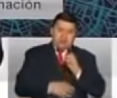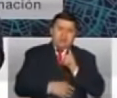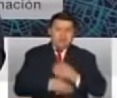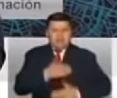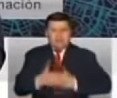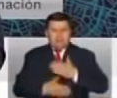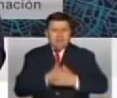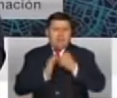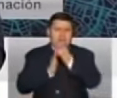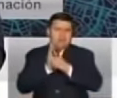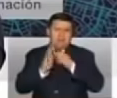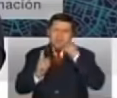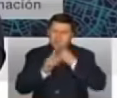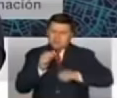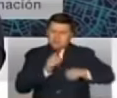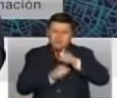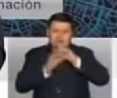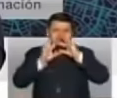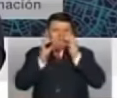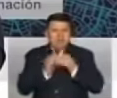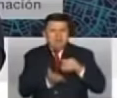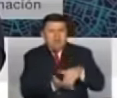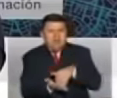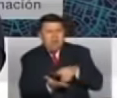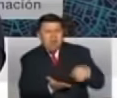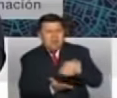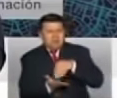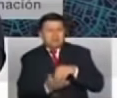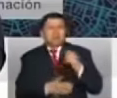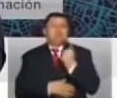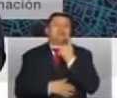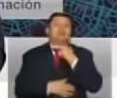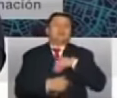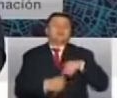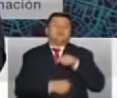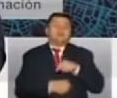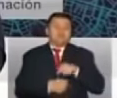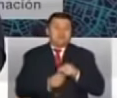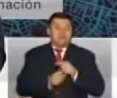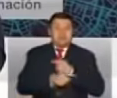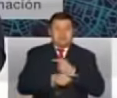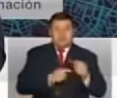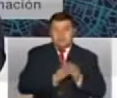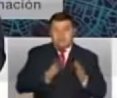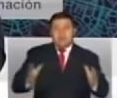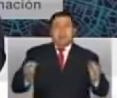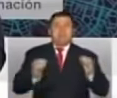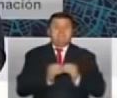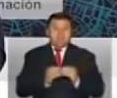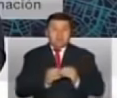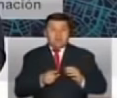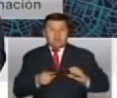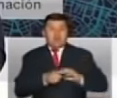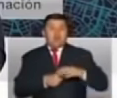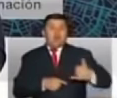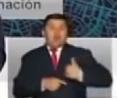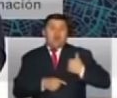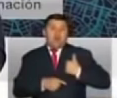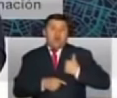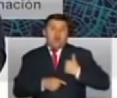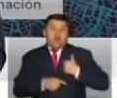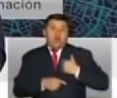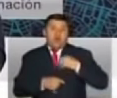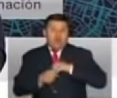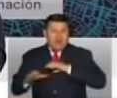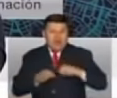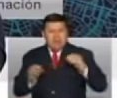sido avanzar en los programas de transferencias de las familias más vulnerables. No solamente esta semana anunciamos que ampliamos los cupos de Jóvenes en Acción